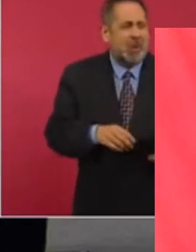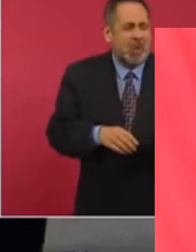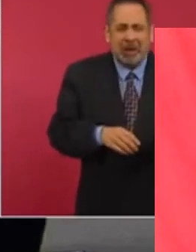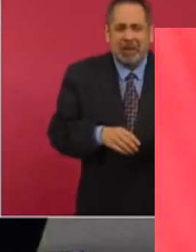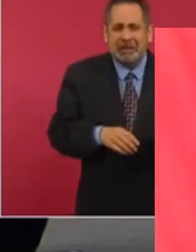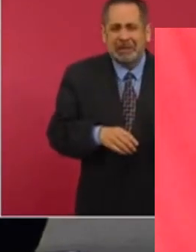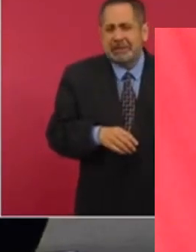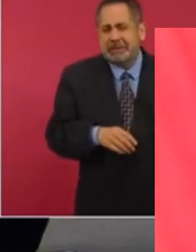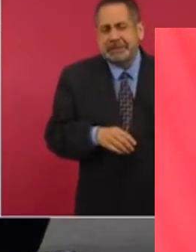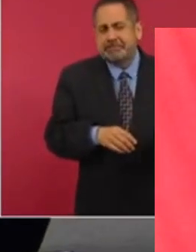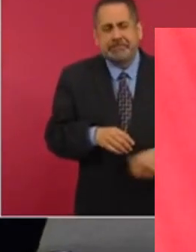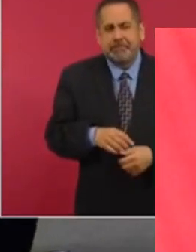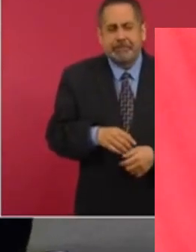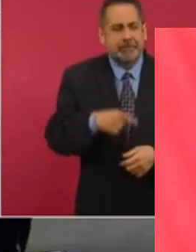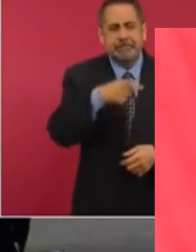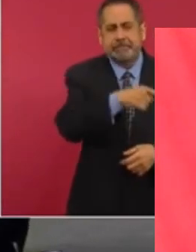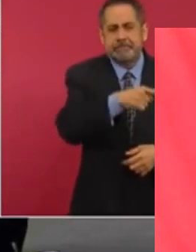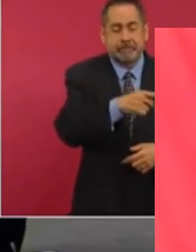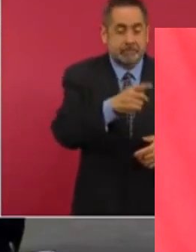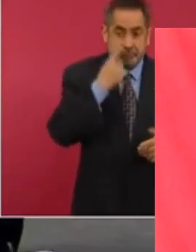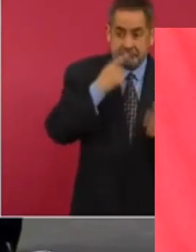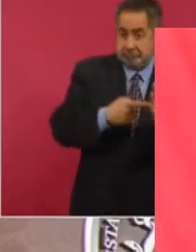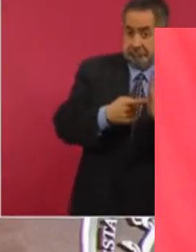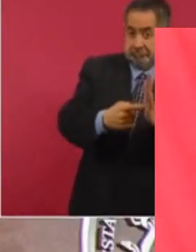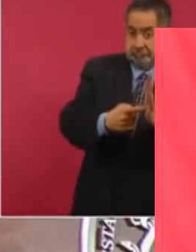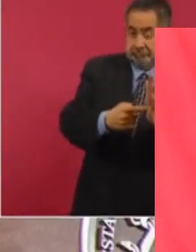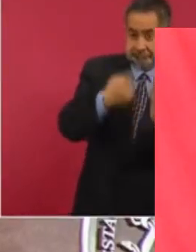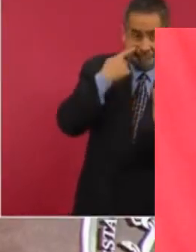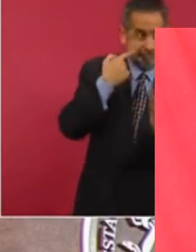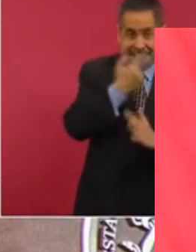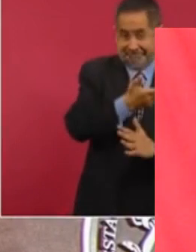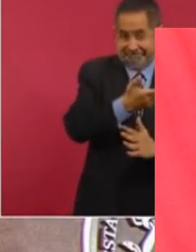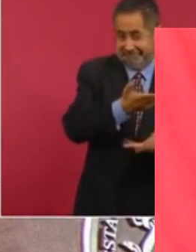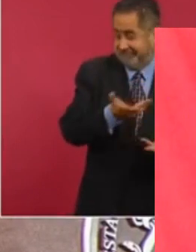Es que es muy bueno esto.